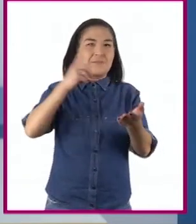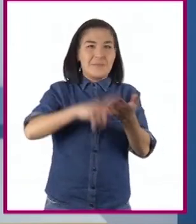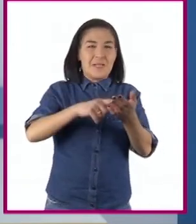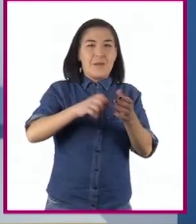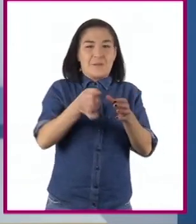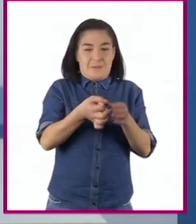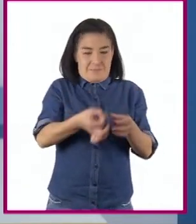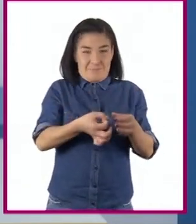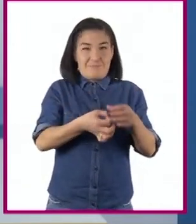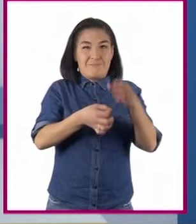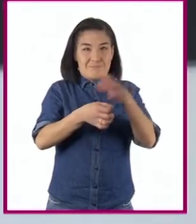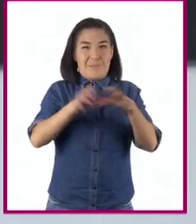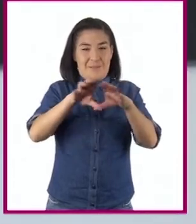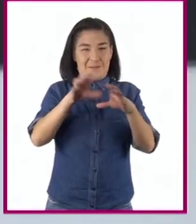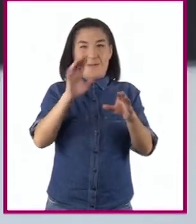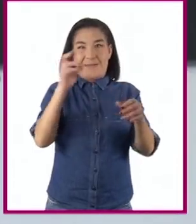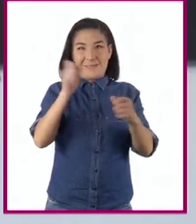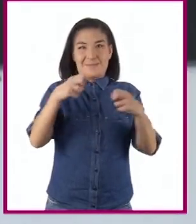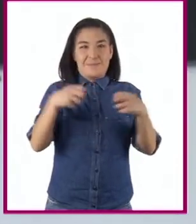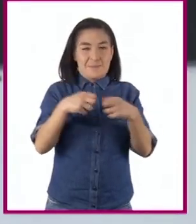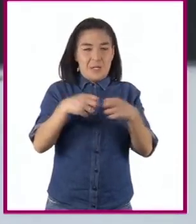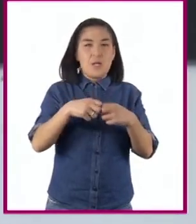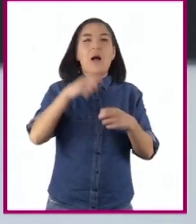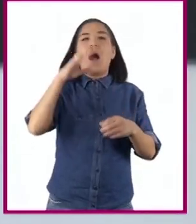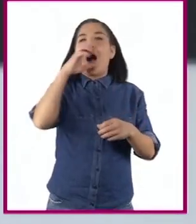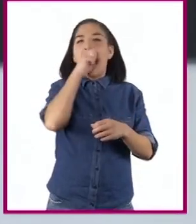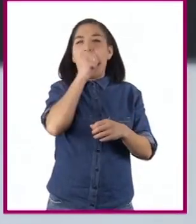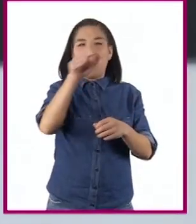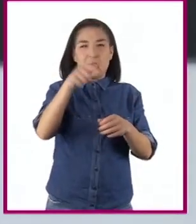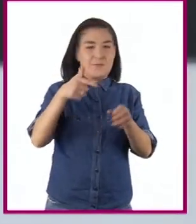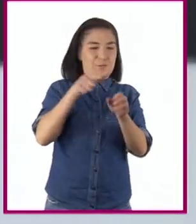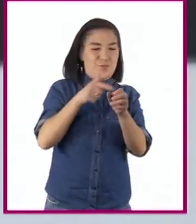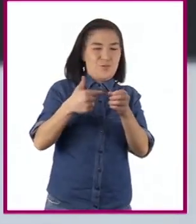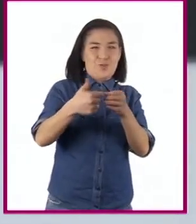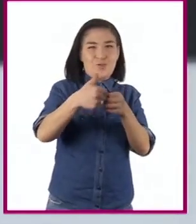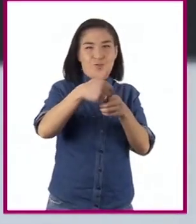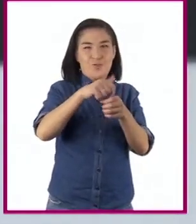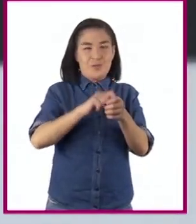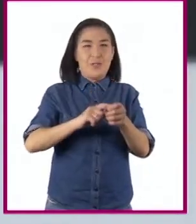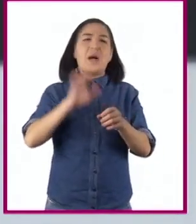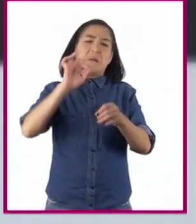Lo podemos hacer con el silicón caliente o con la cinta de electricista.